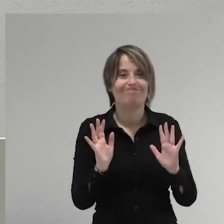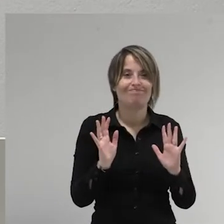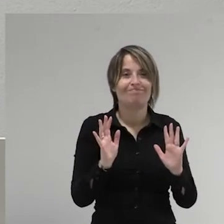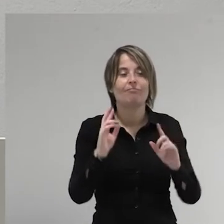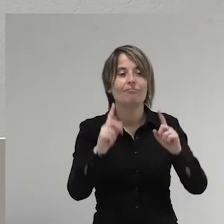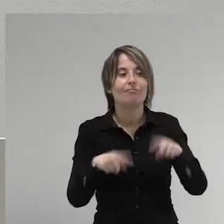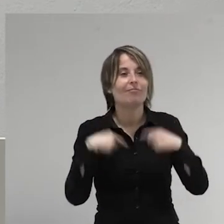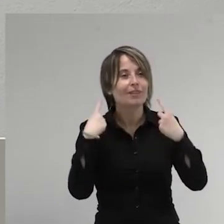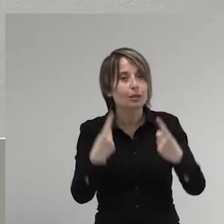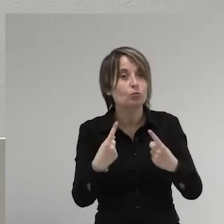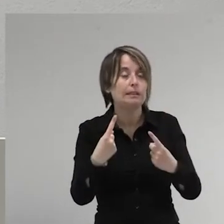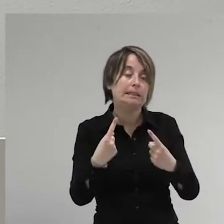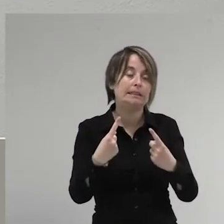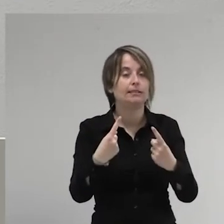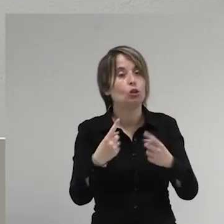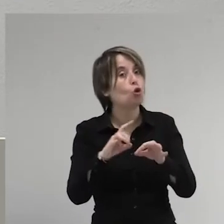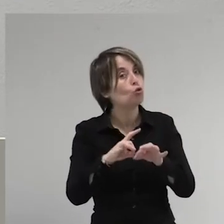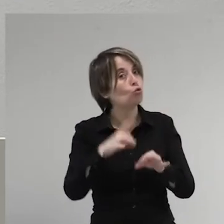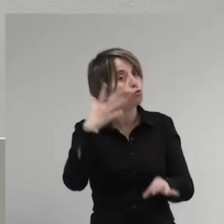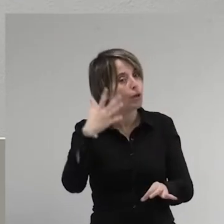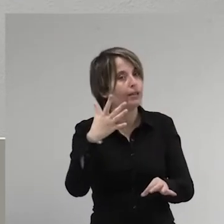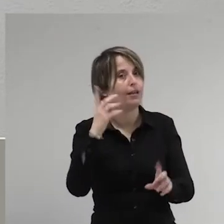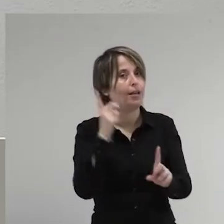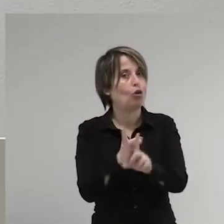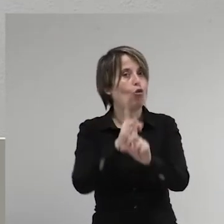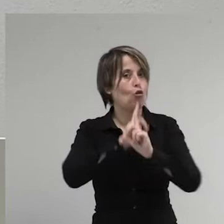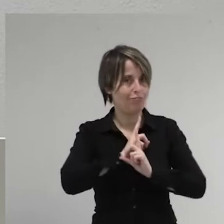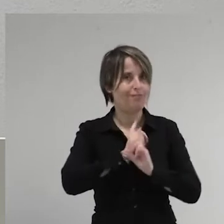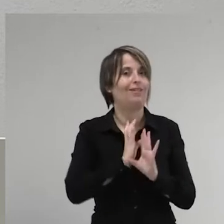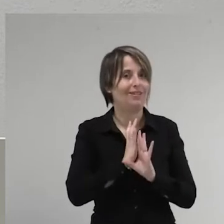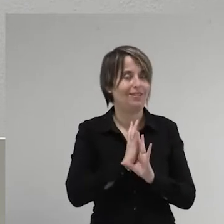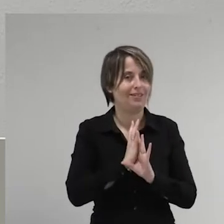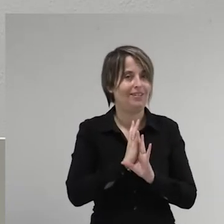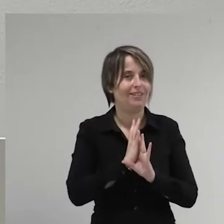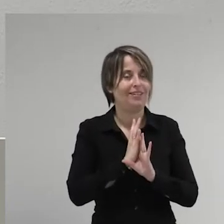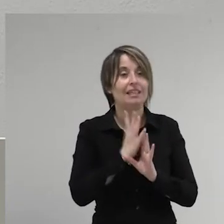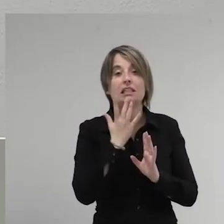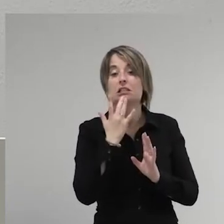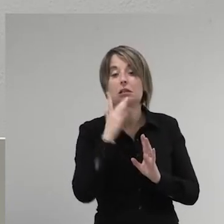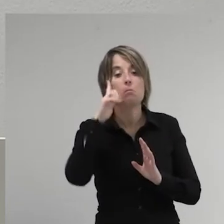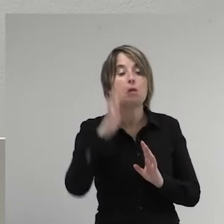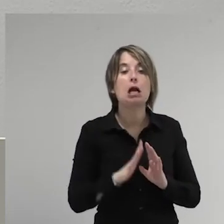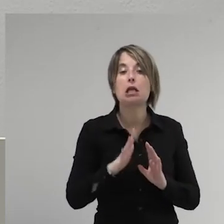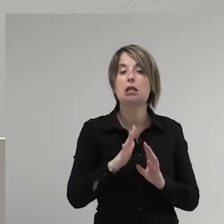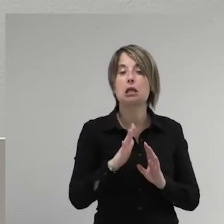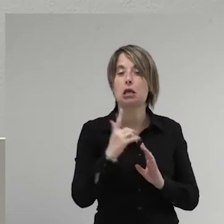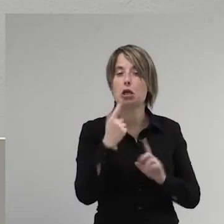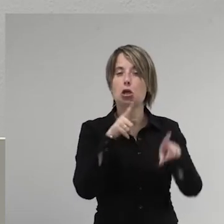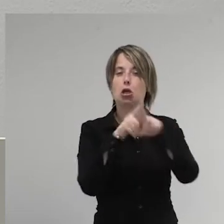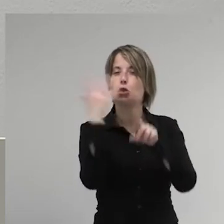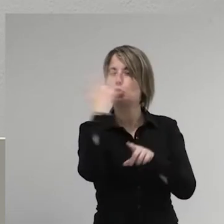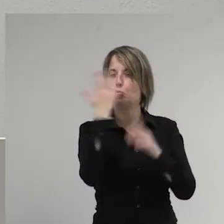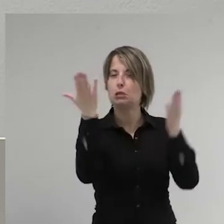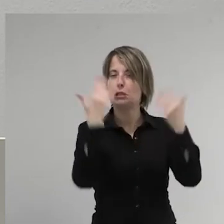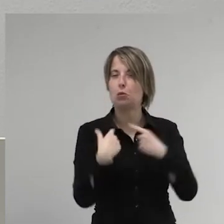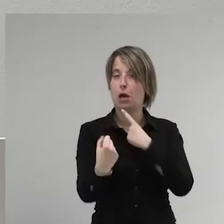digamos que la suerte juega bastante más en tu contra que si no estás atravesadas por los ejes de opresión